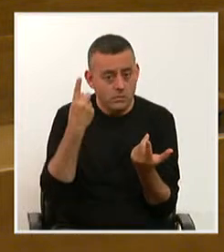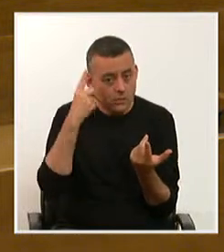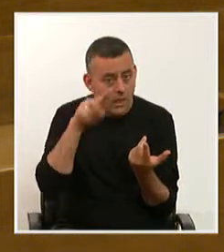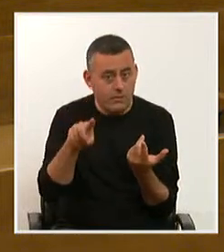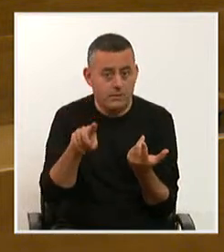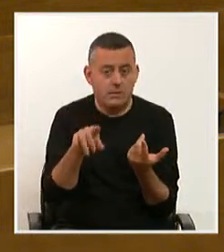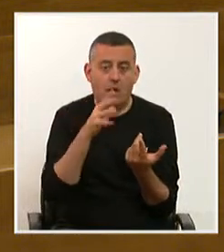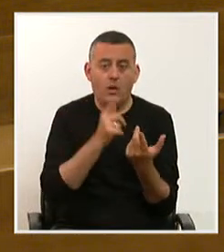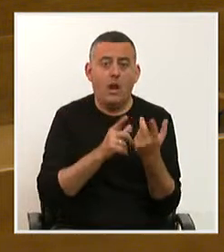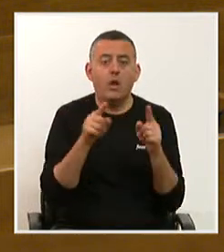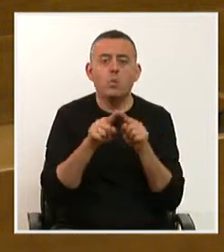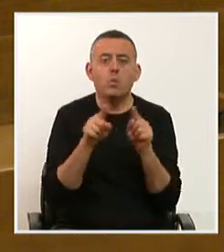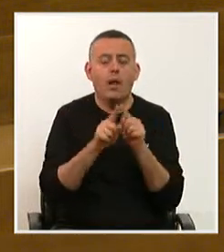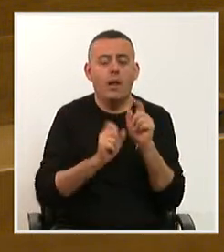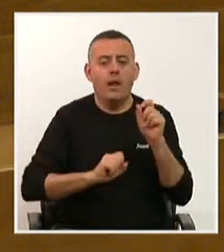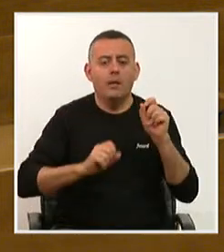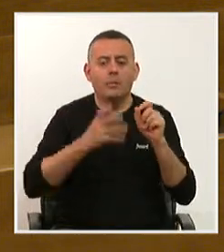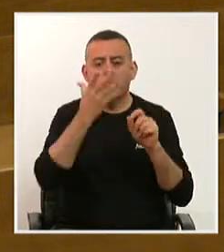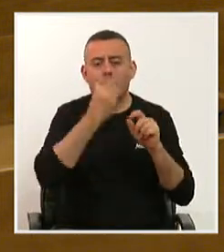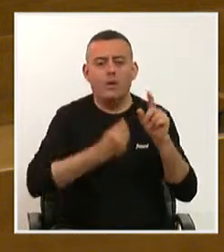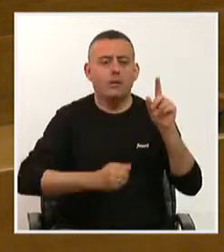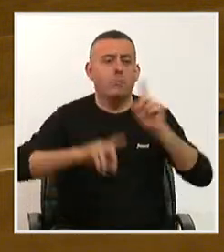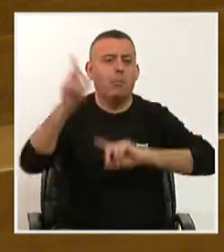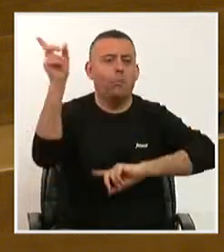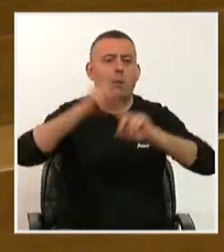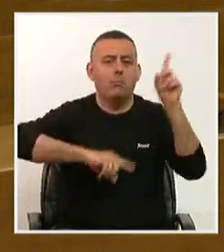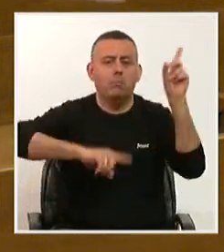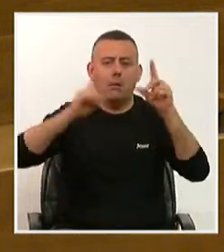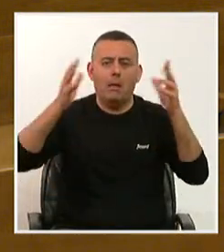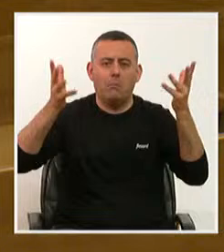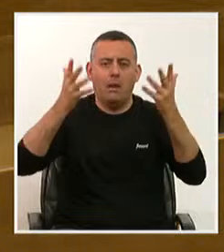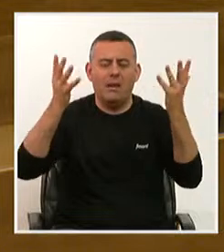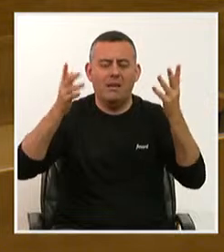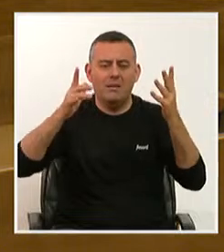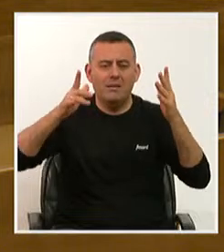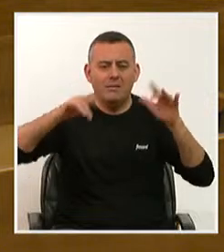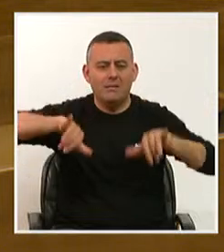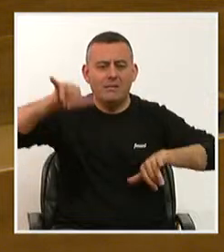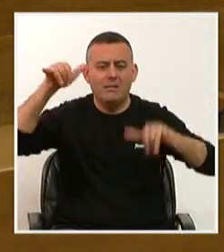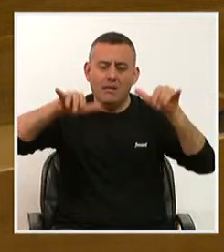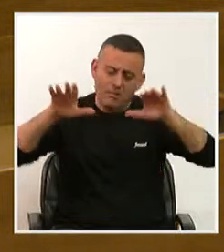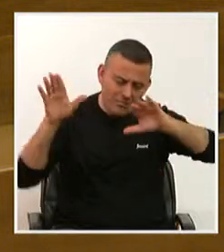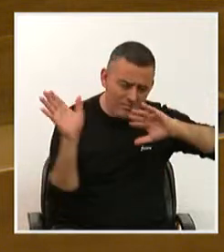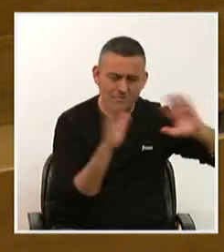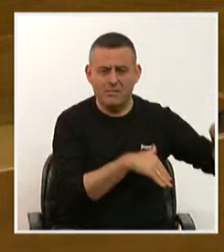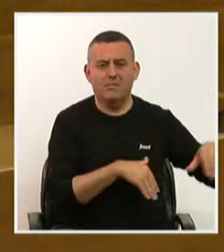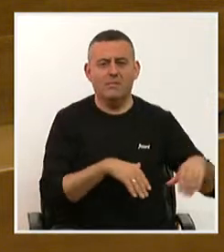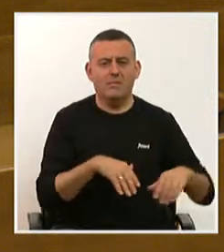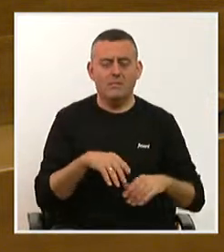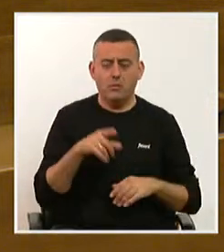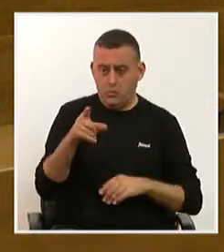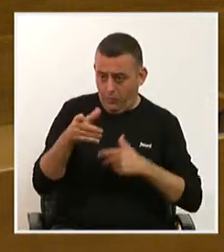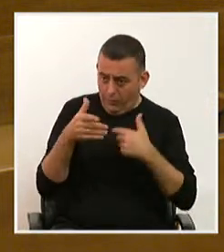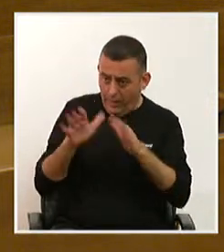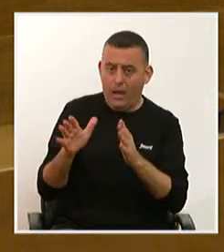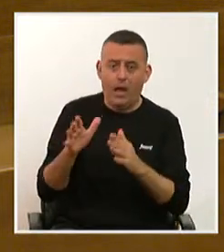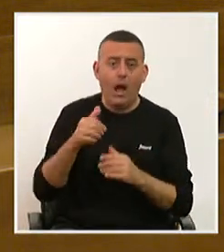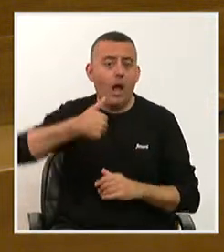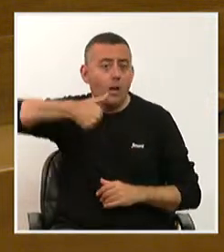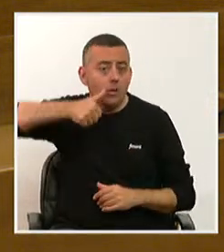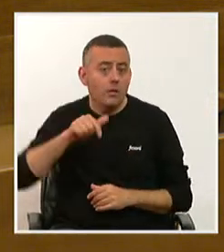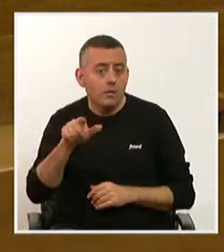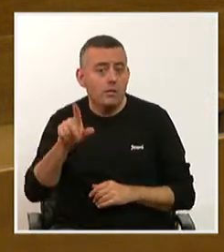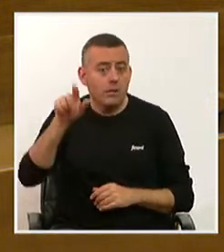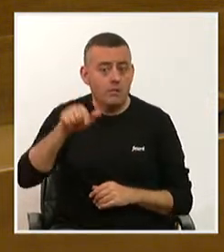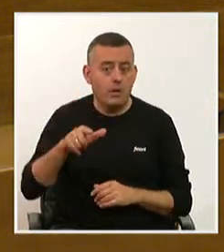deici deen a Sánchez que contin exemp apr a propa de la ministra y vicepresident Yolanda